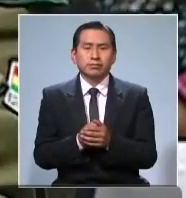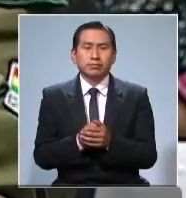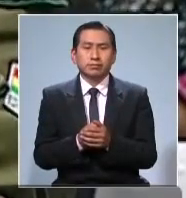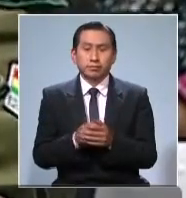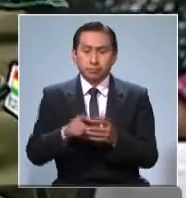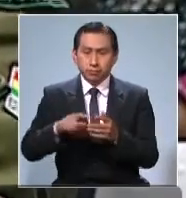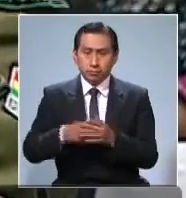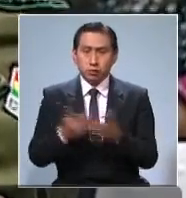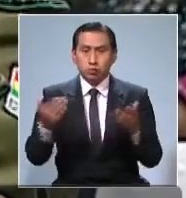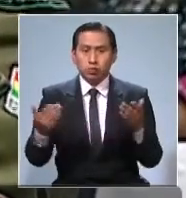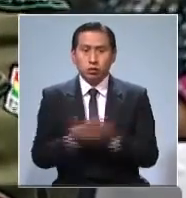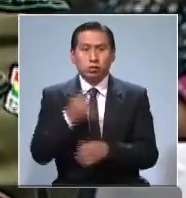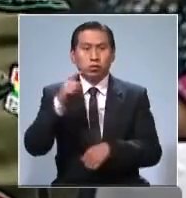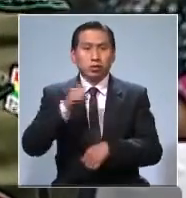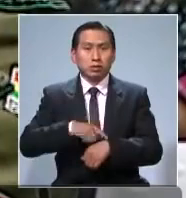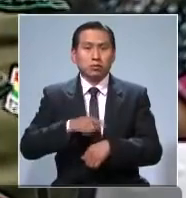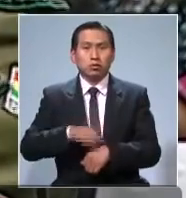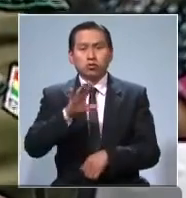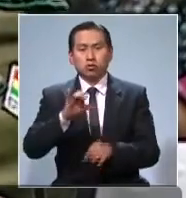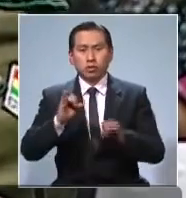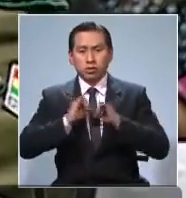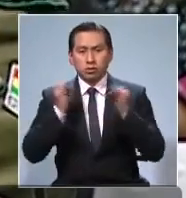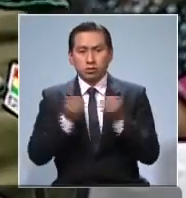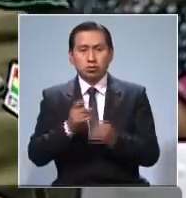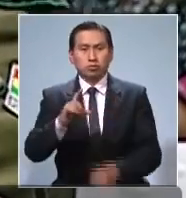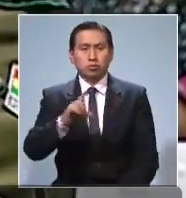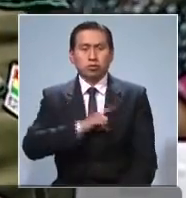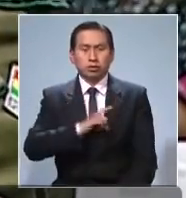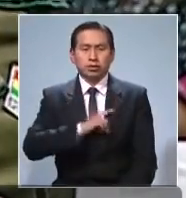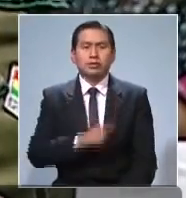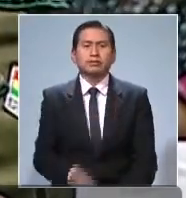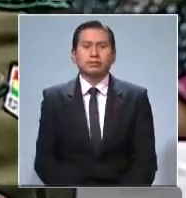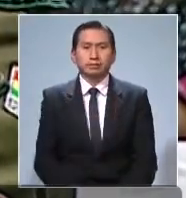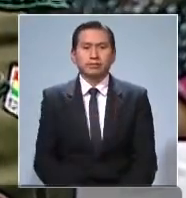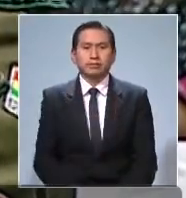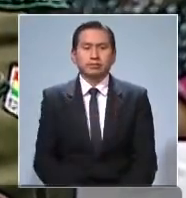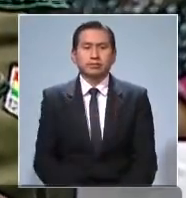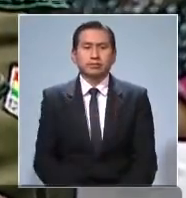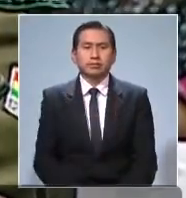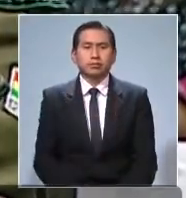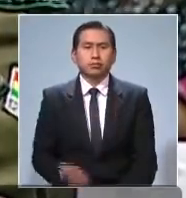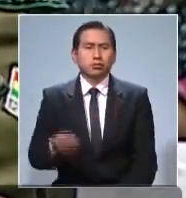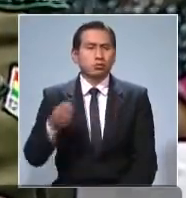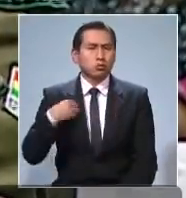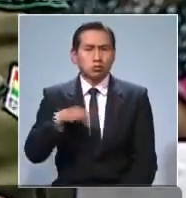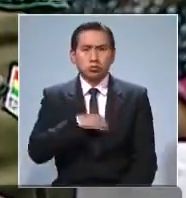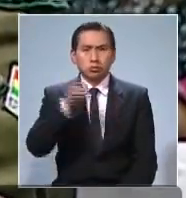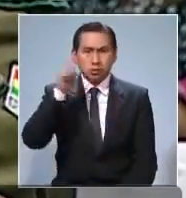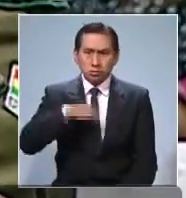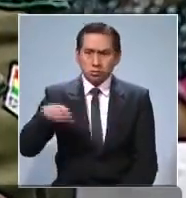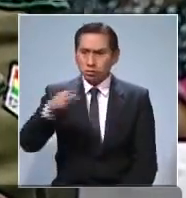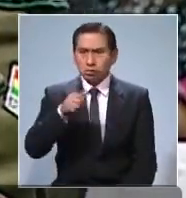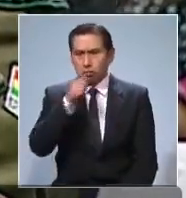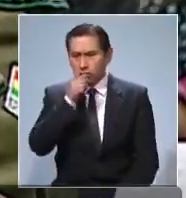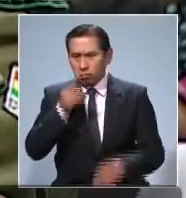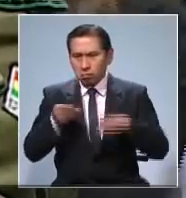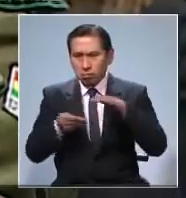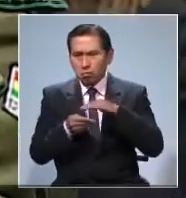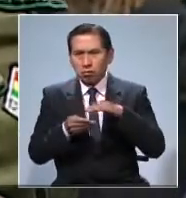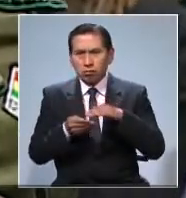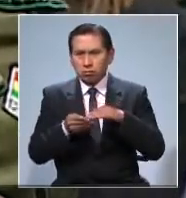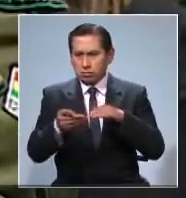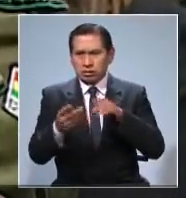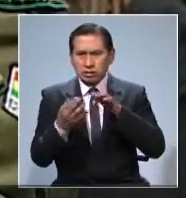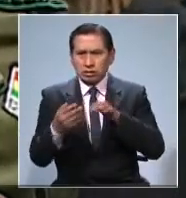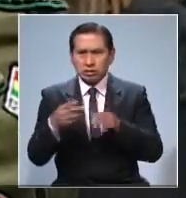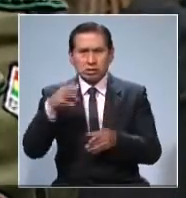comienza un nuevo ciclo en la institución policial, donde tenemos que combatir la corrupción en el interior